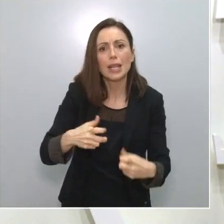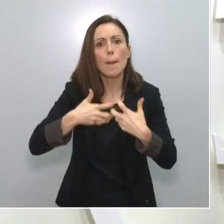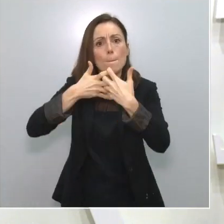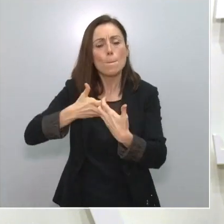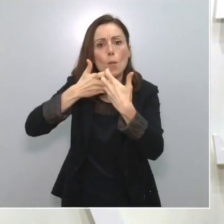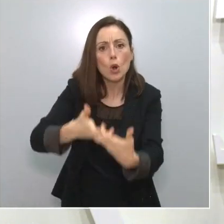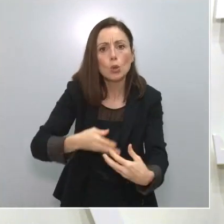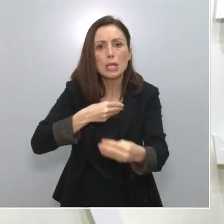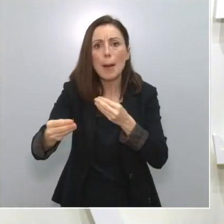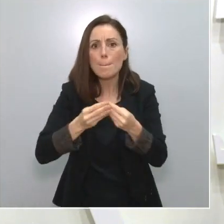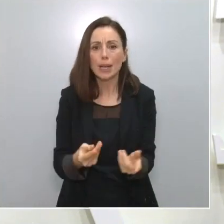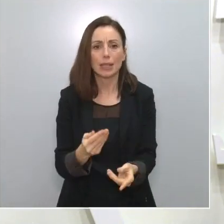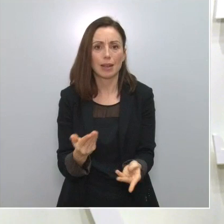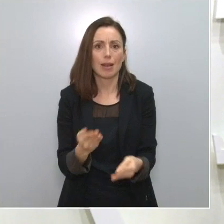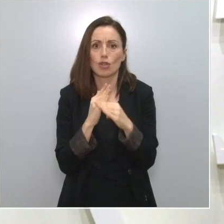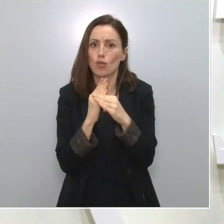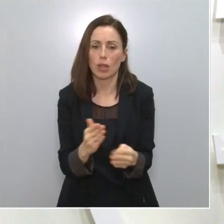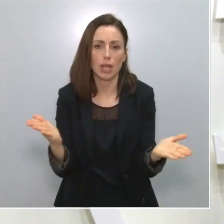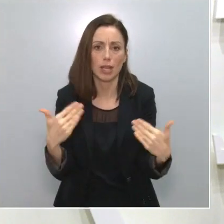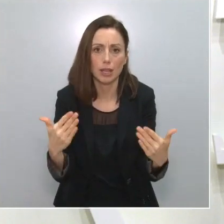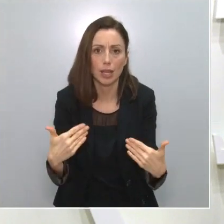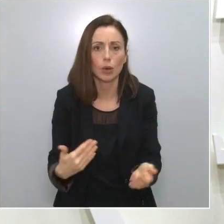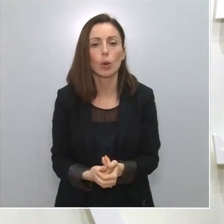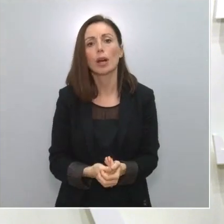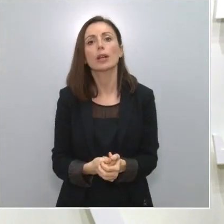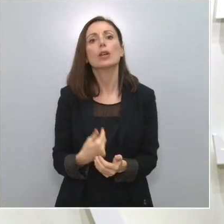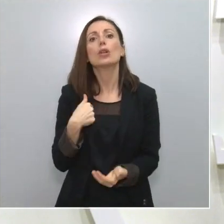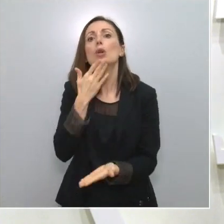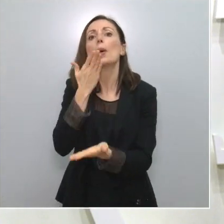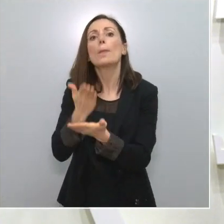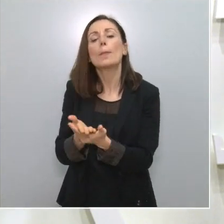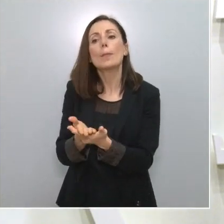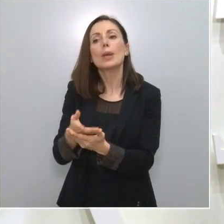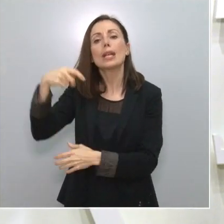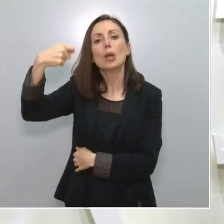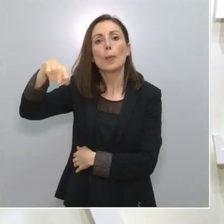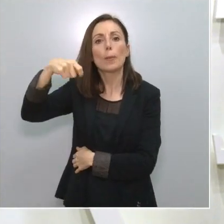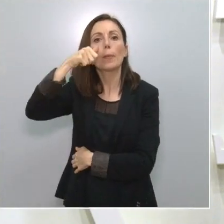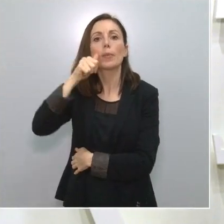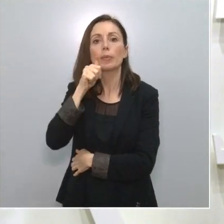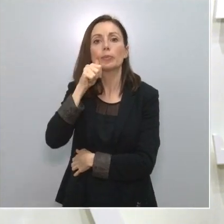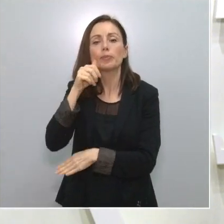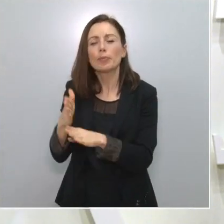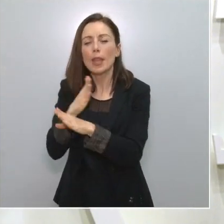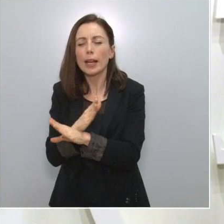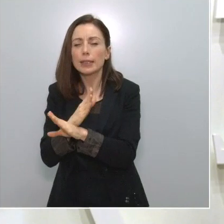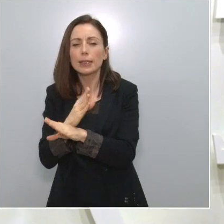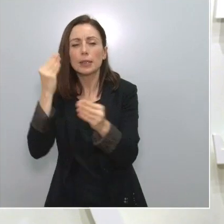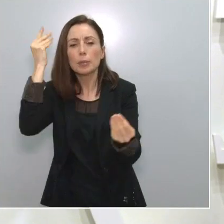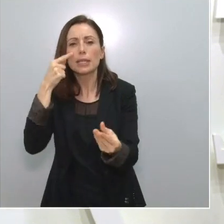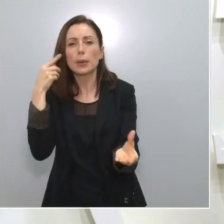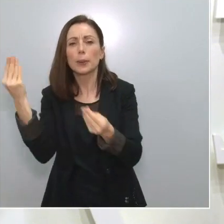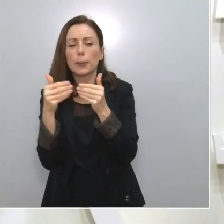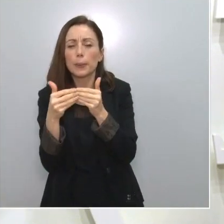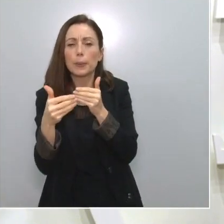la transparencia en este asunto. Le he pedido al presidente Sánchez que se haga una previsión de la cantidad de material que vamos a